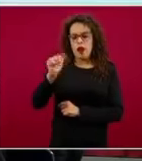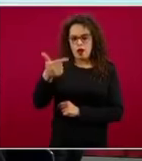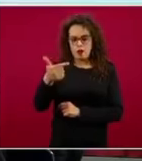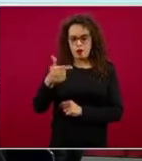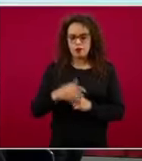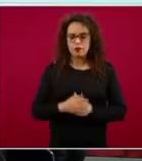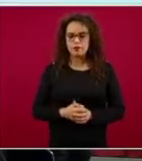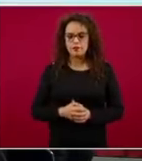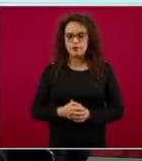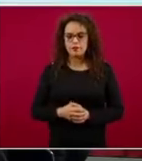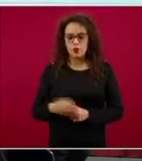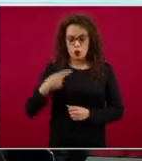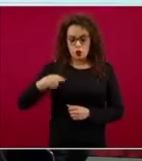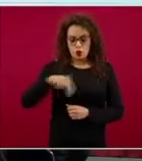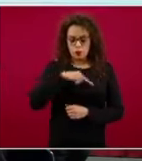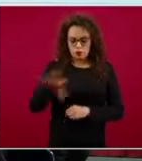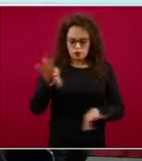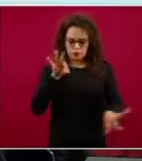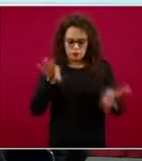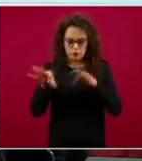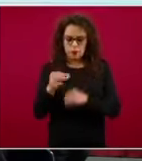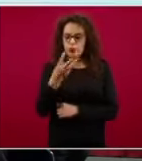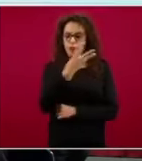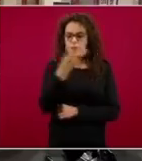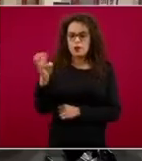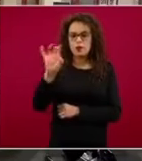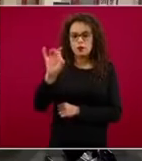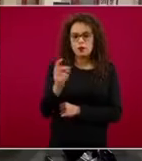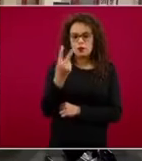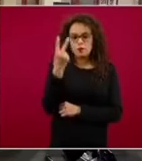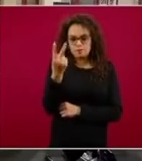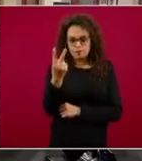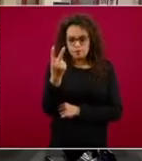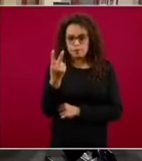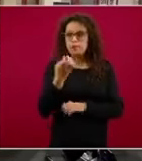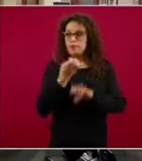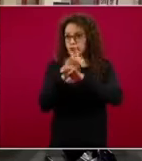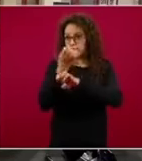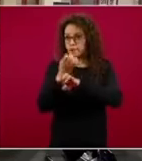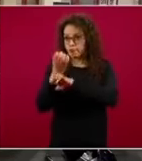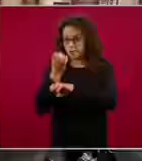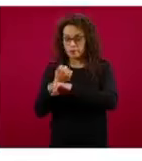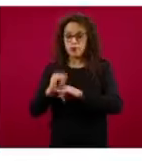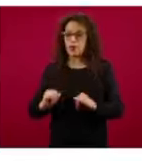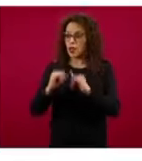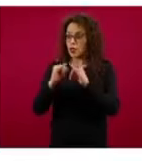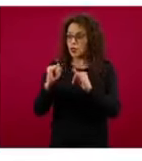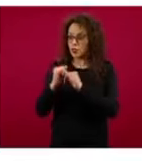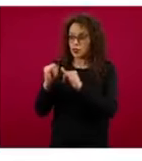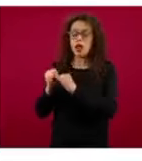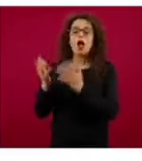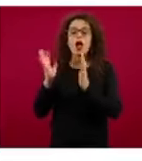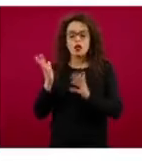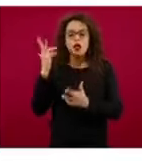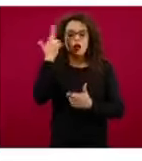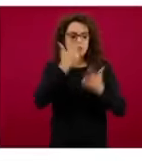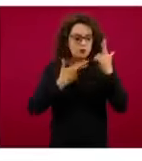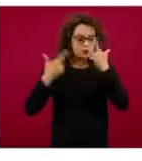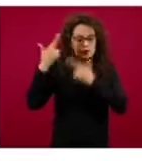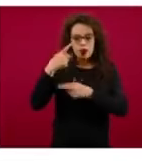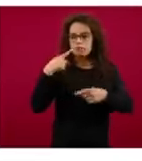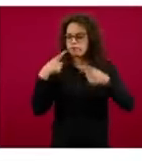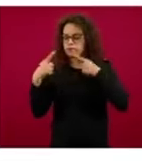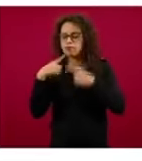hicimos una preselección de 332, enviamos a las entidades federativas, a las instituciones, hemos ya validado junto con